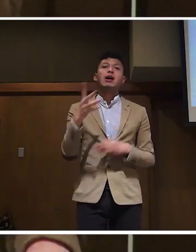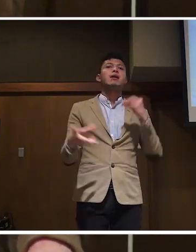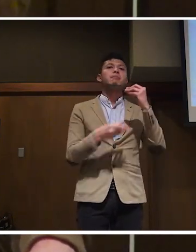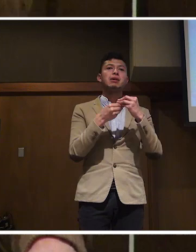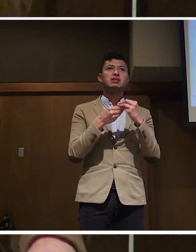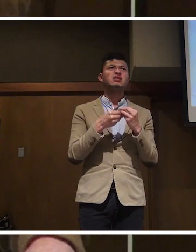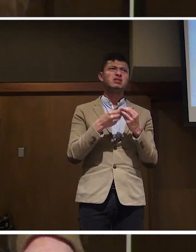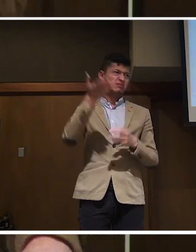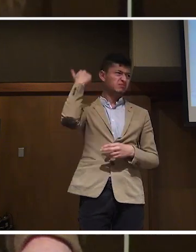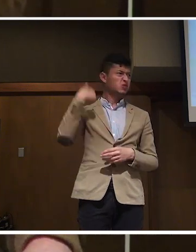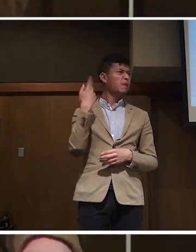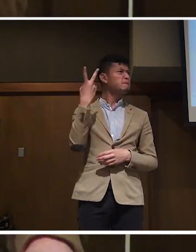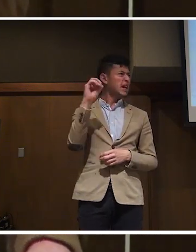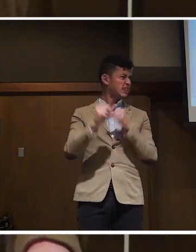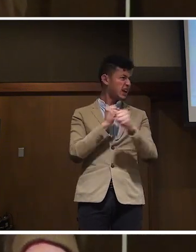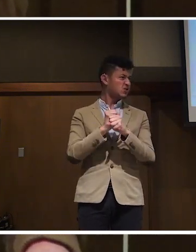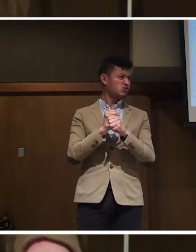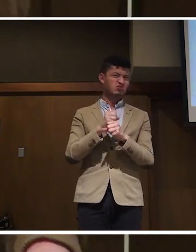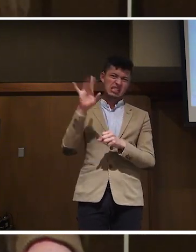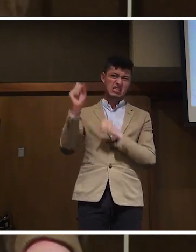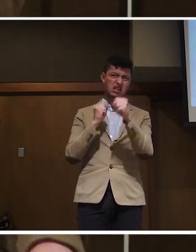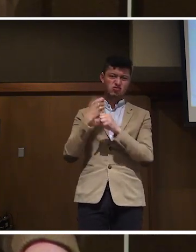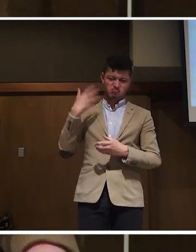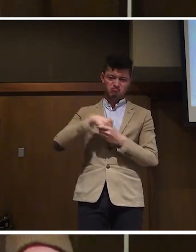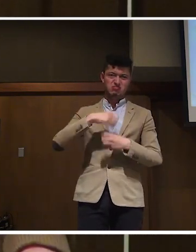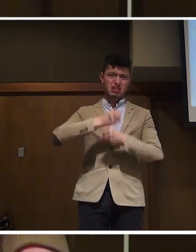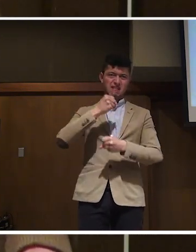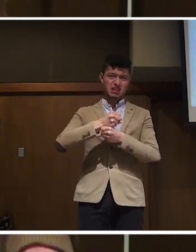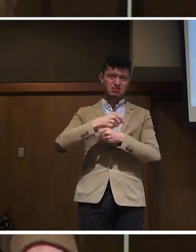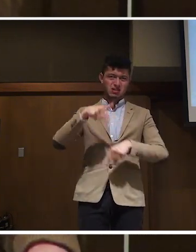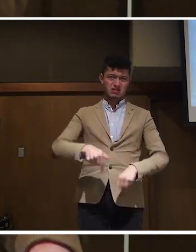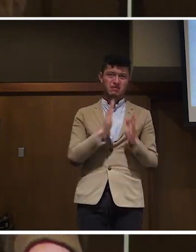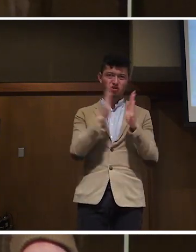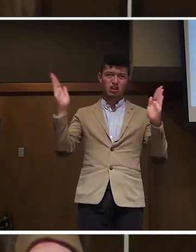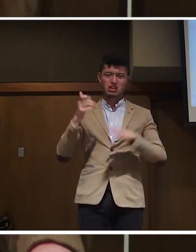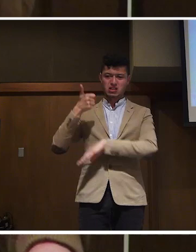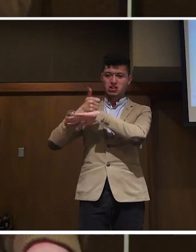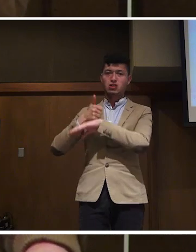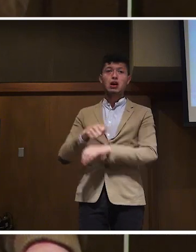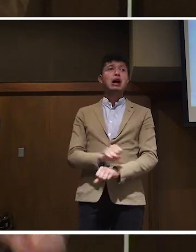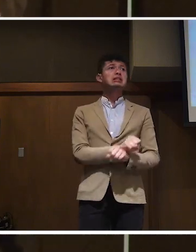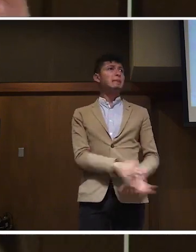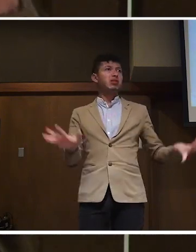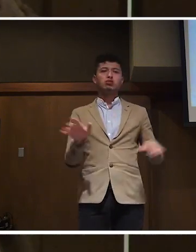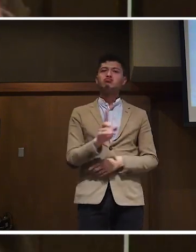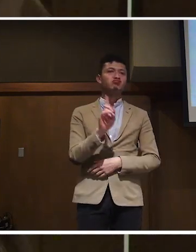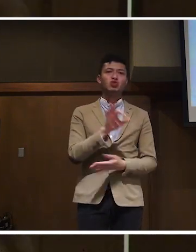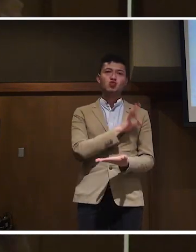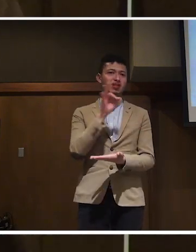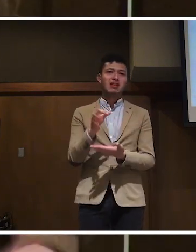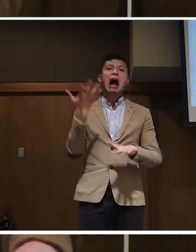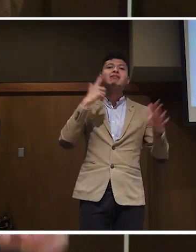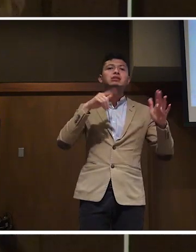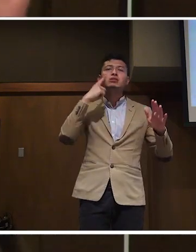los 20 años, 15 años que estuve acá trabajando, era que nunca se perdía nada. A veces se embolatan las cosas, se traspapelan, se